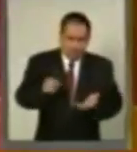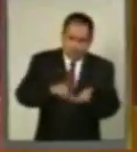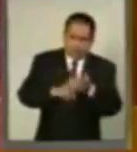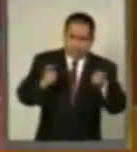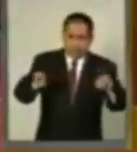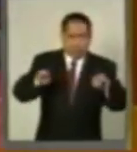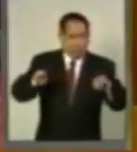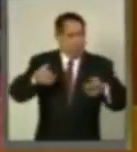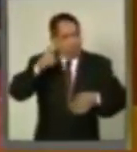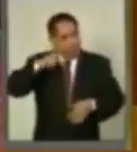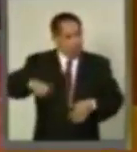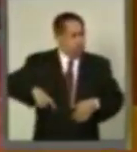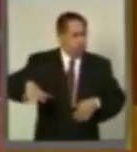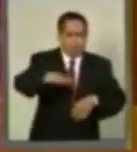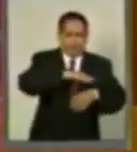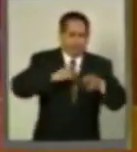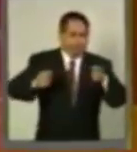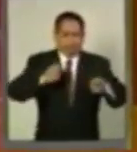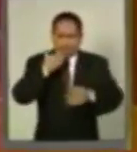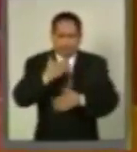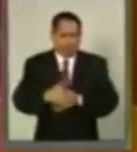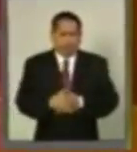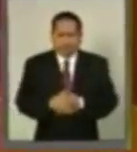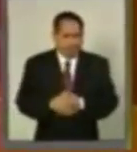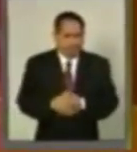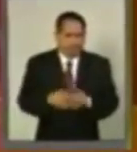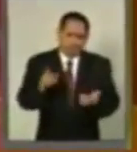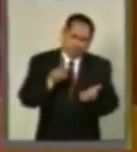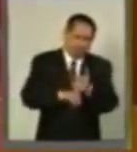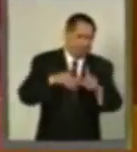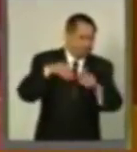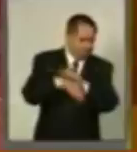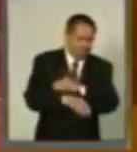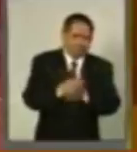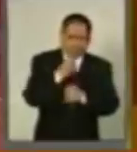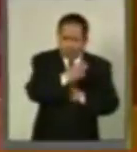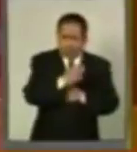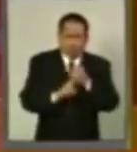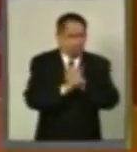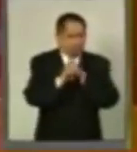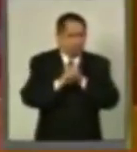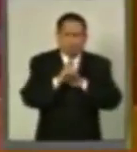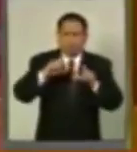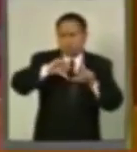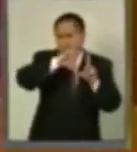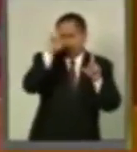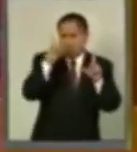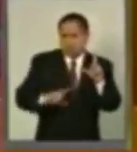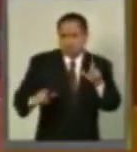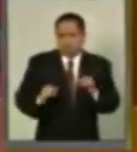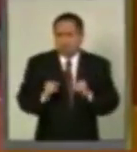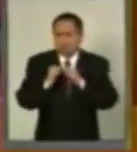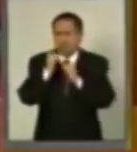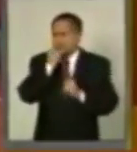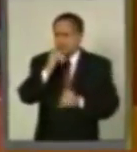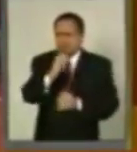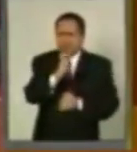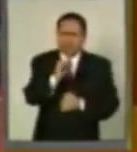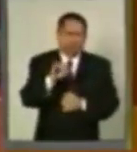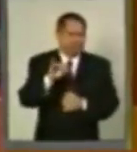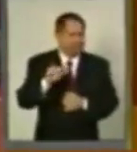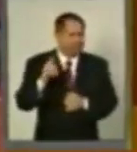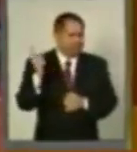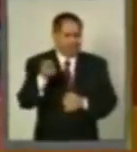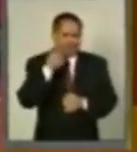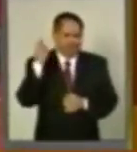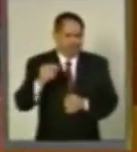la gobernabilidad tienen inmerso a nuestro país en una profunda crisis institucional que se vincula